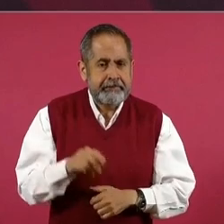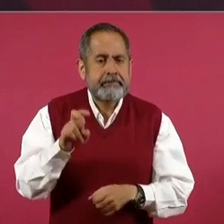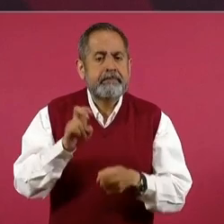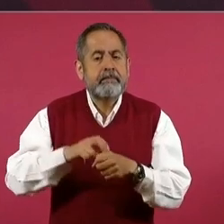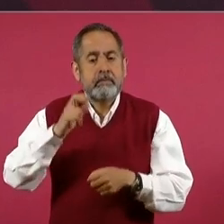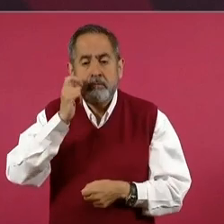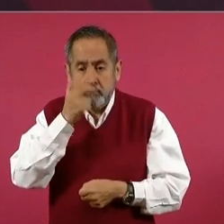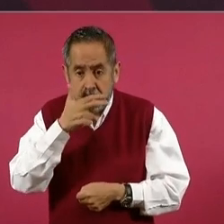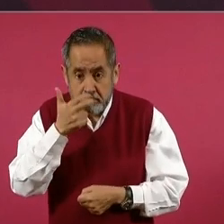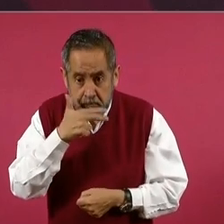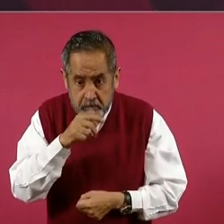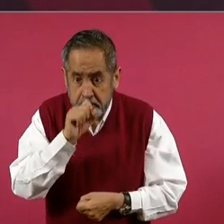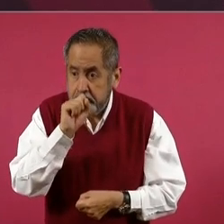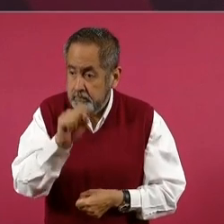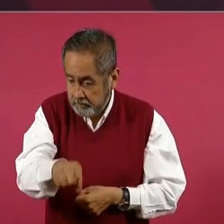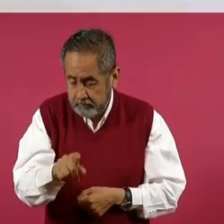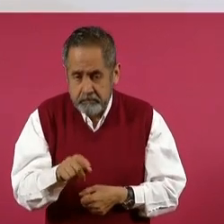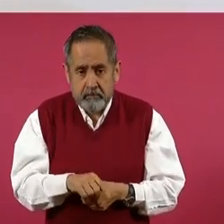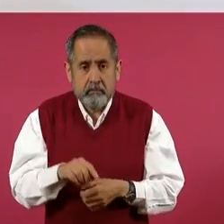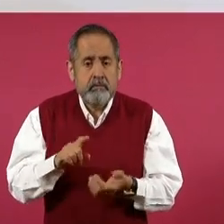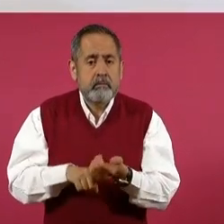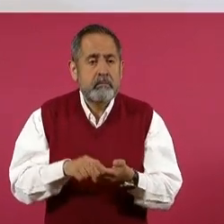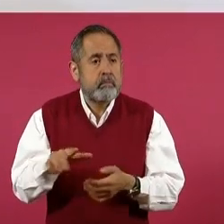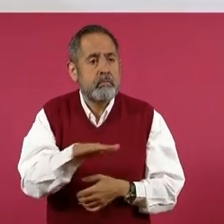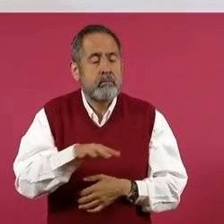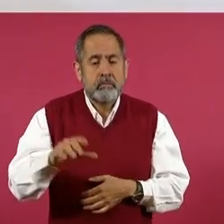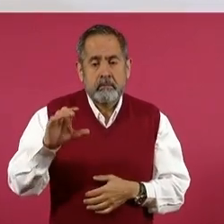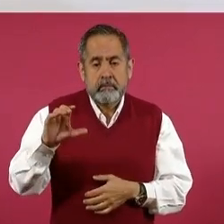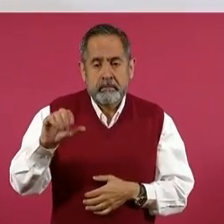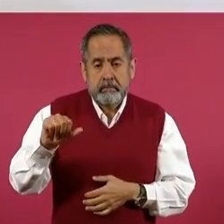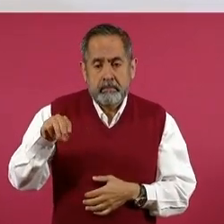en Chihuahua, en Camargo,